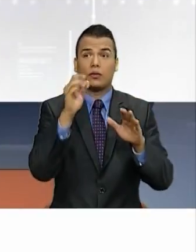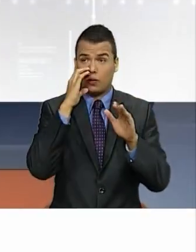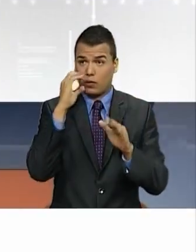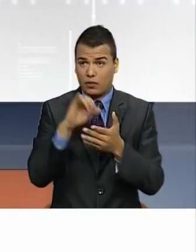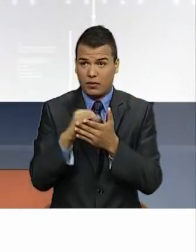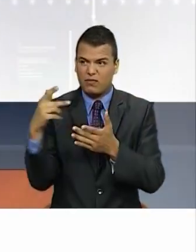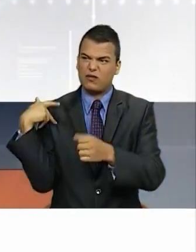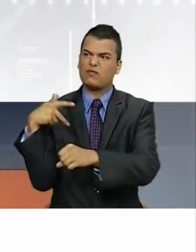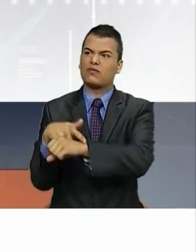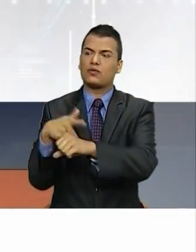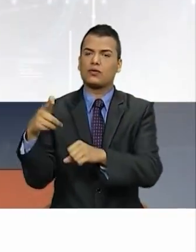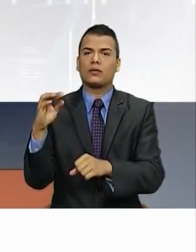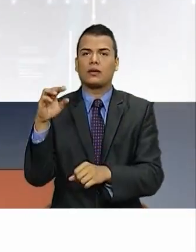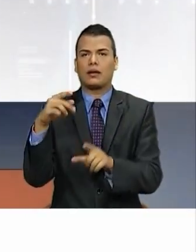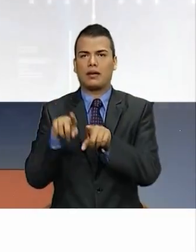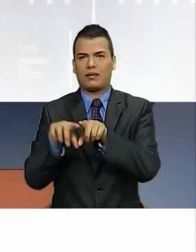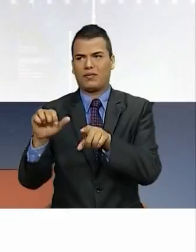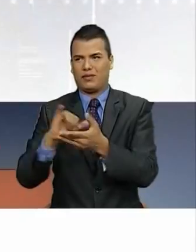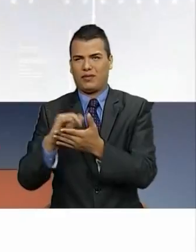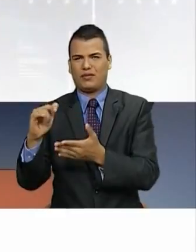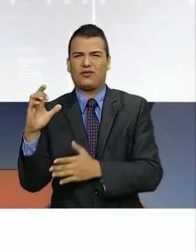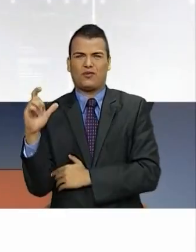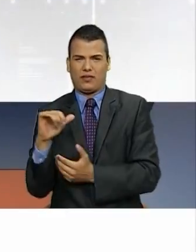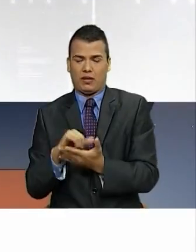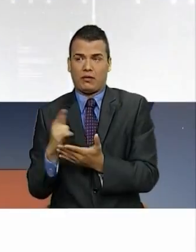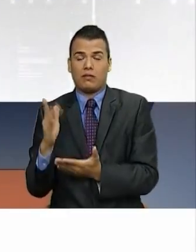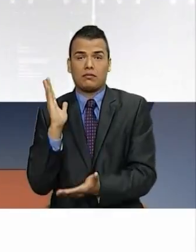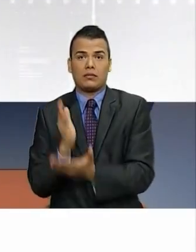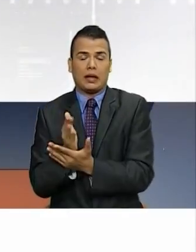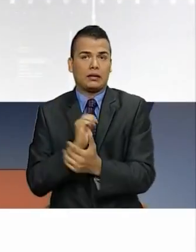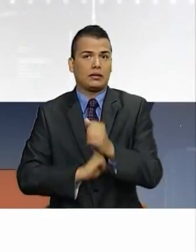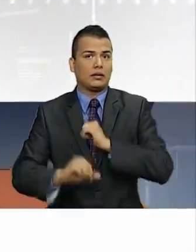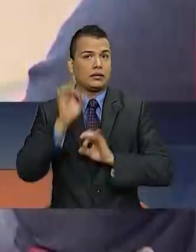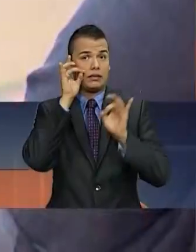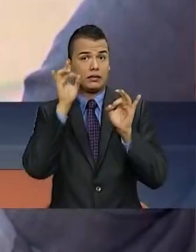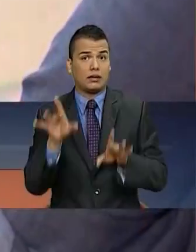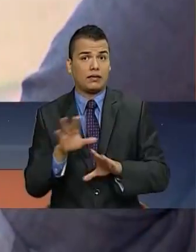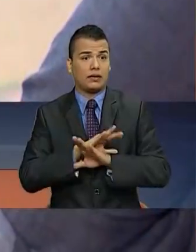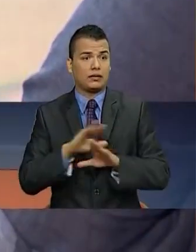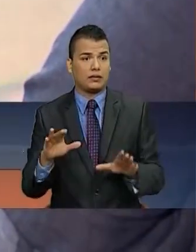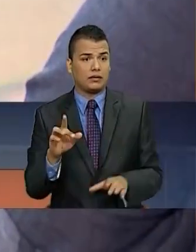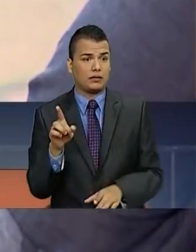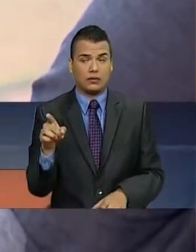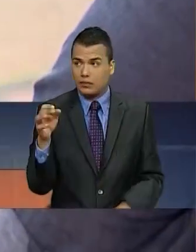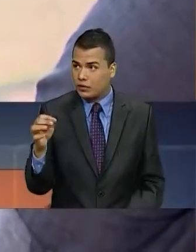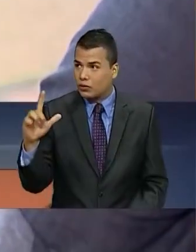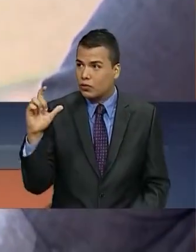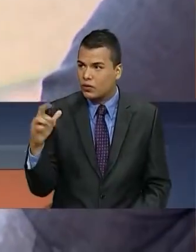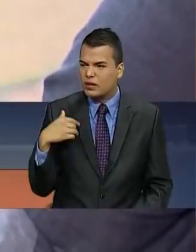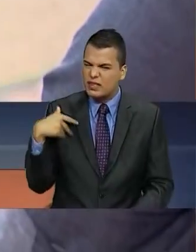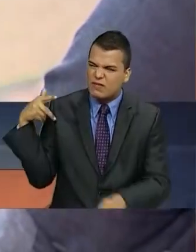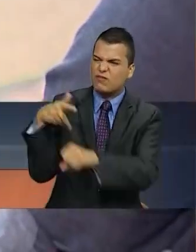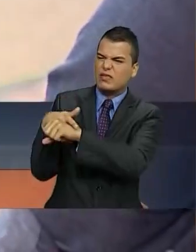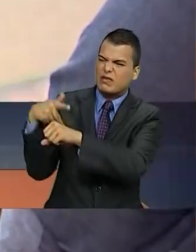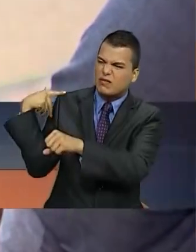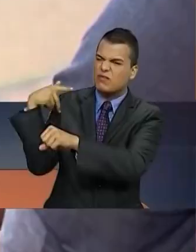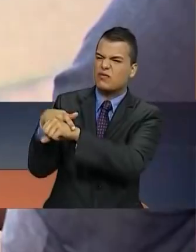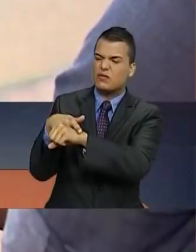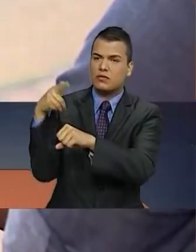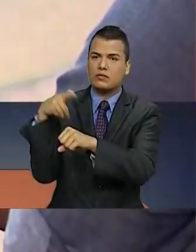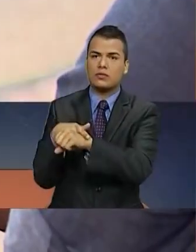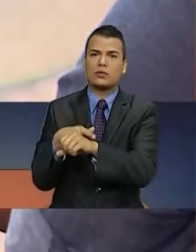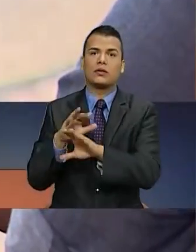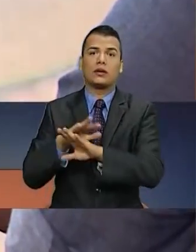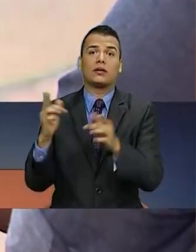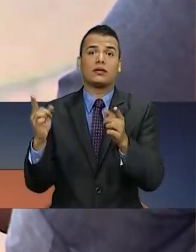hombre atentó en contra de la hermana de su pareja, dejándola gravemente herida. Vio a la otra, entonces se le ensañó, fue con la otra, y este sí